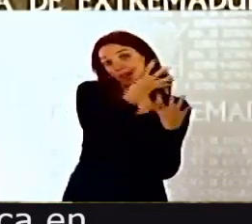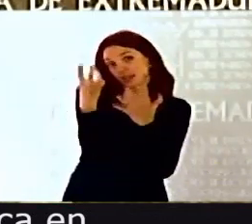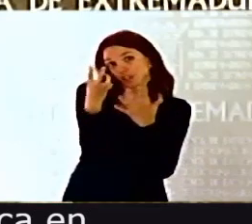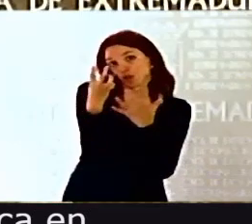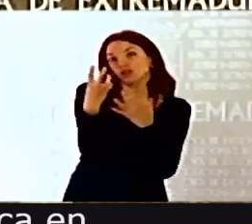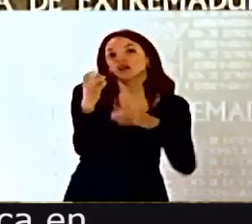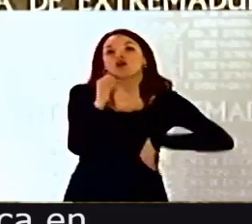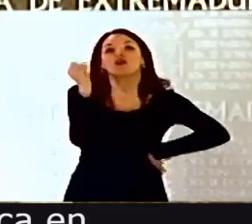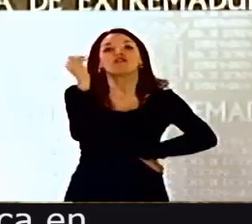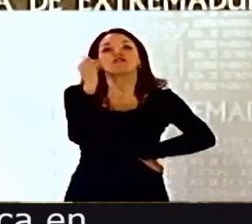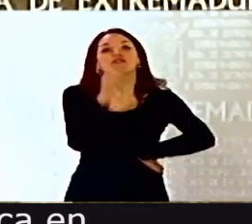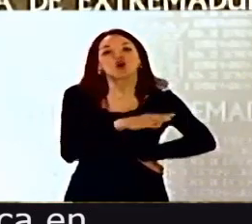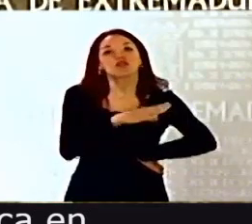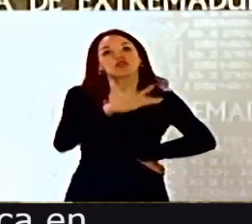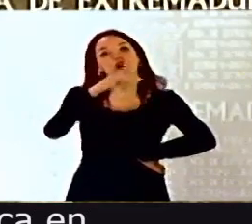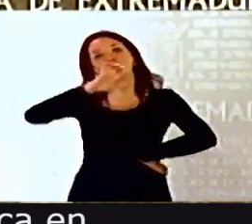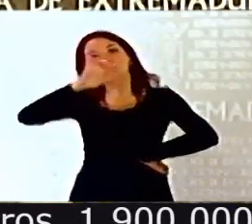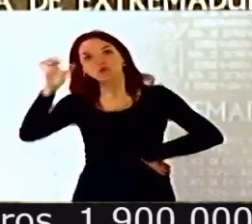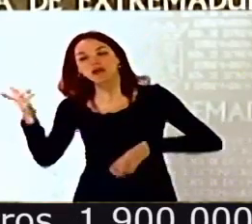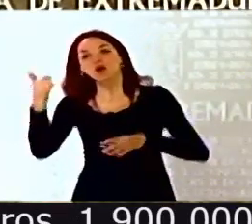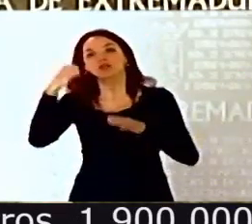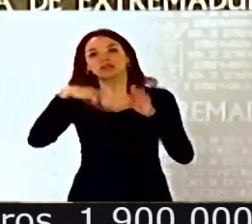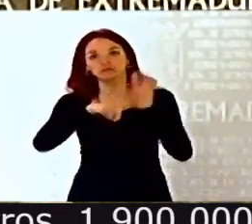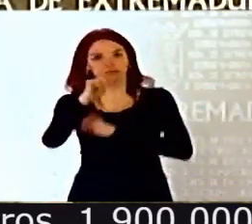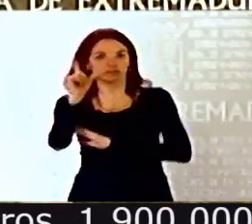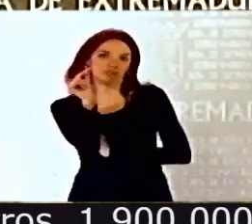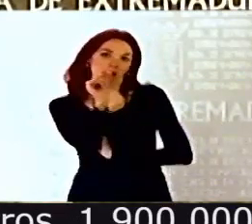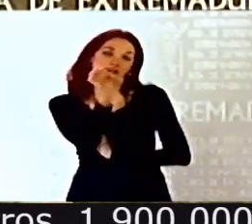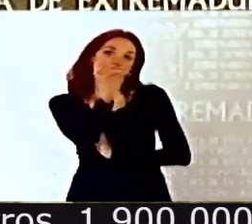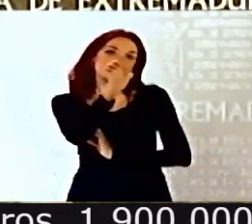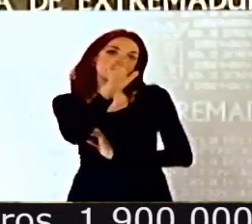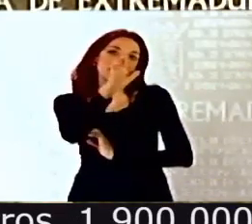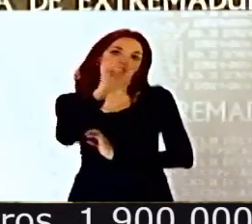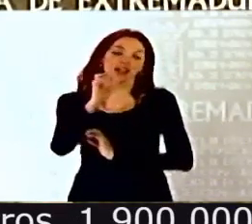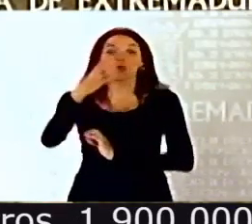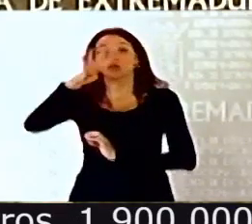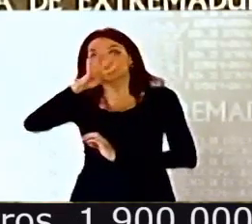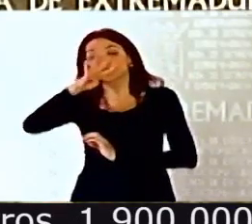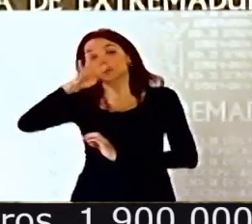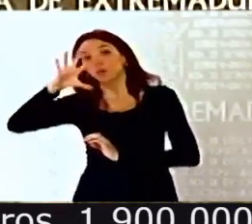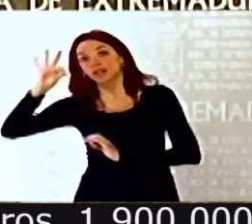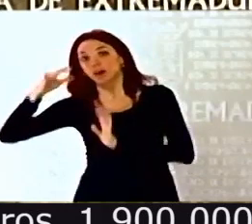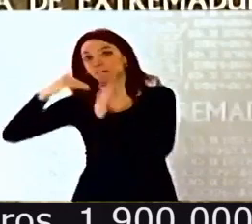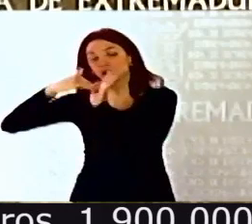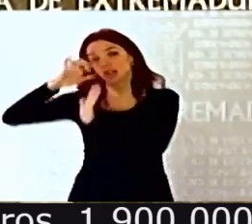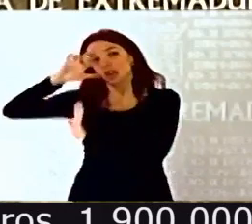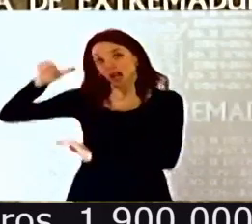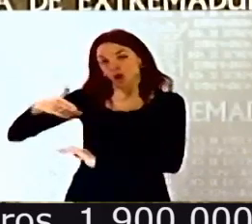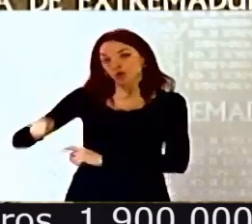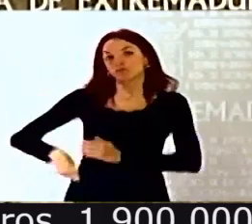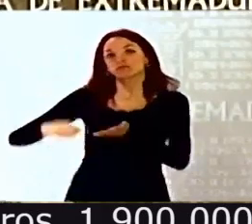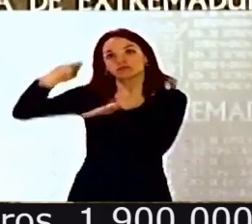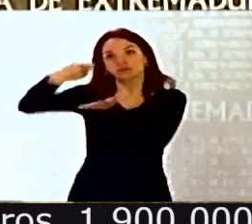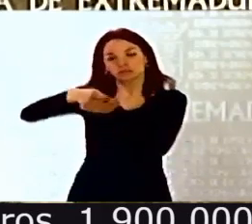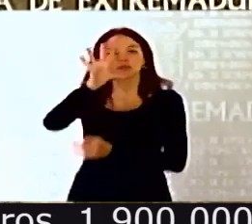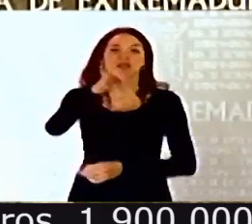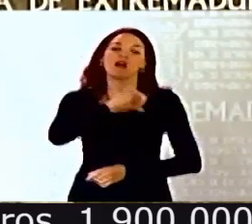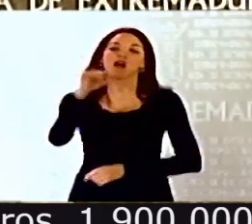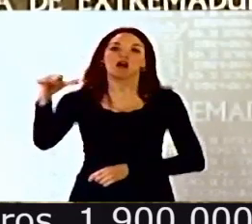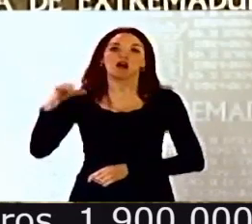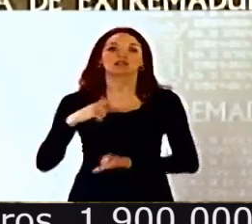al Fondo Europeo de Desarrollo Regional, al FEDER, y 450.000 euros son los que ponemos de Fondo CEA, Comunidad